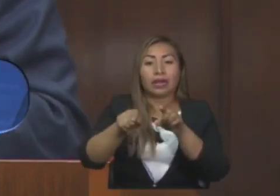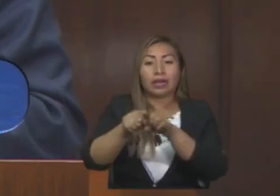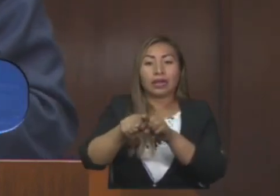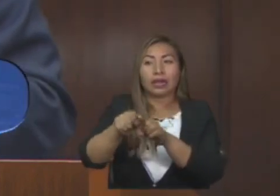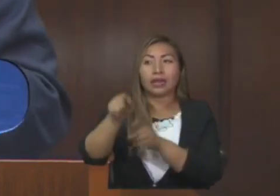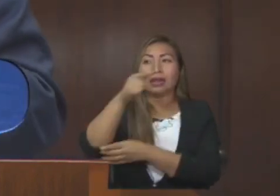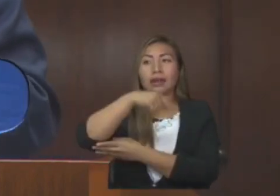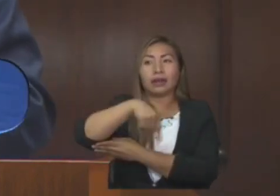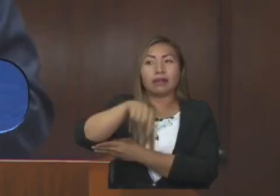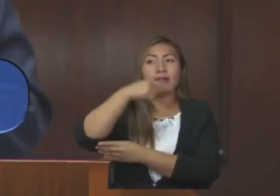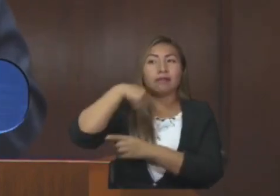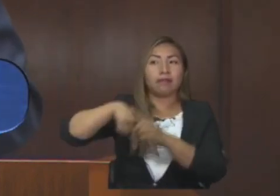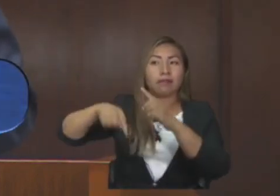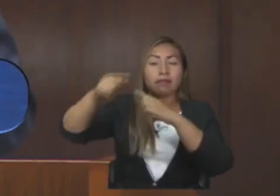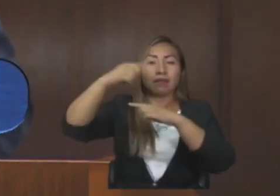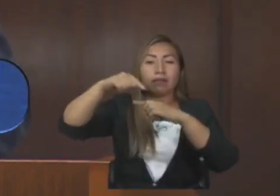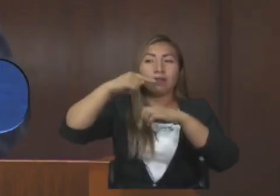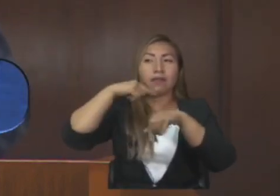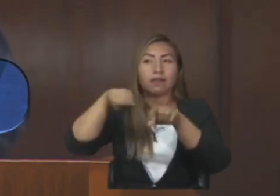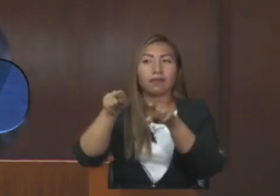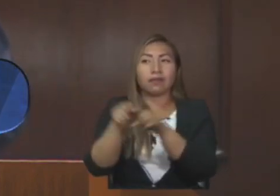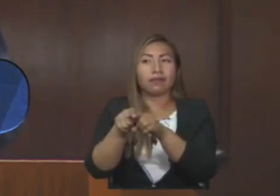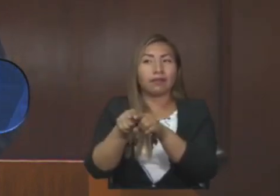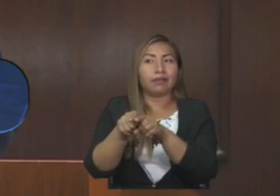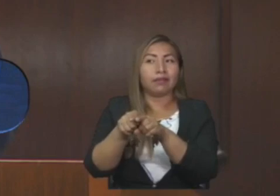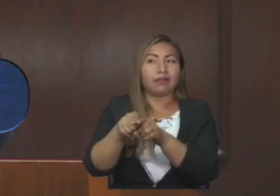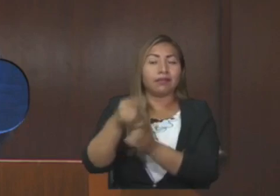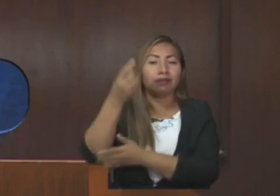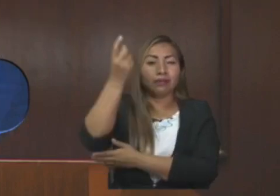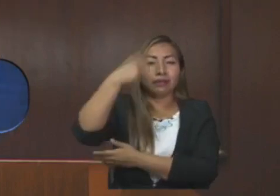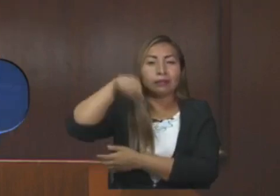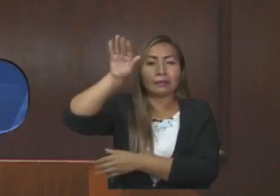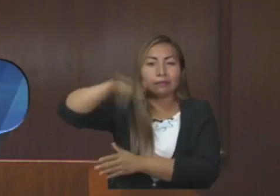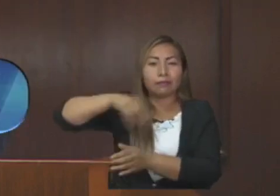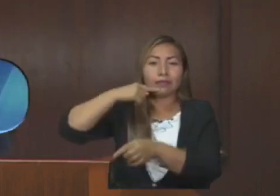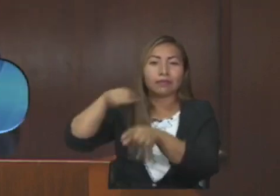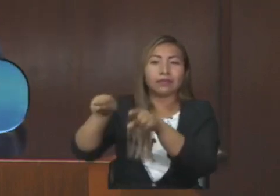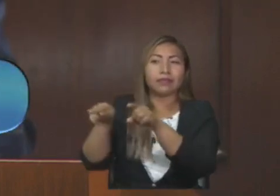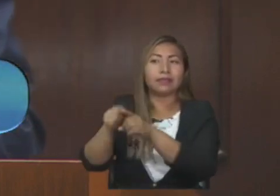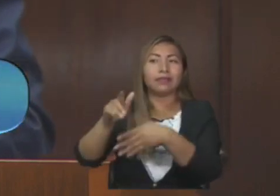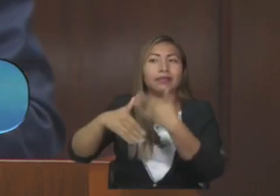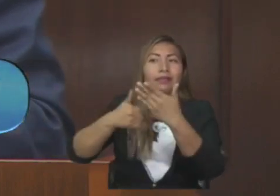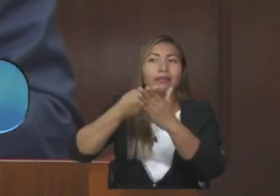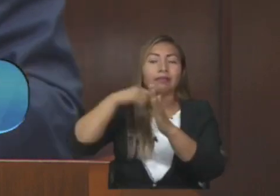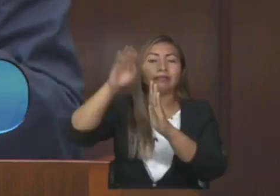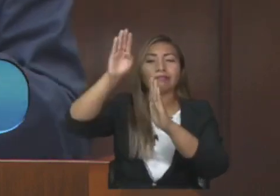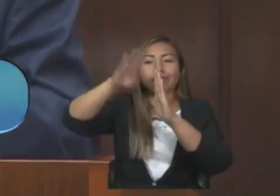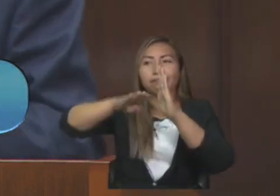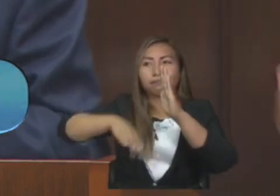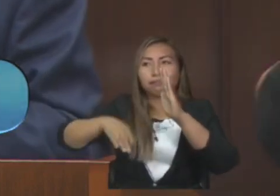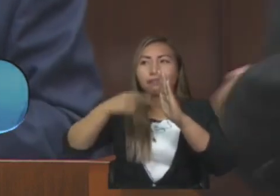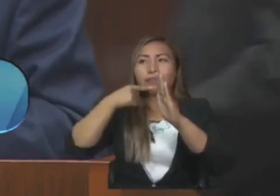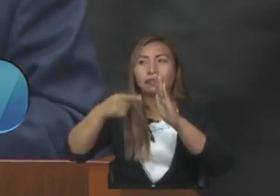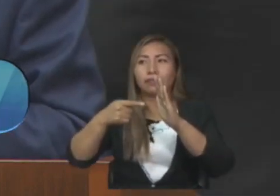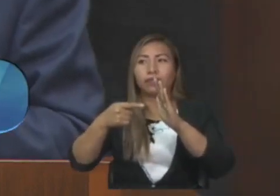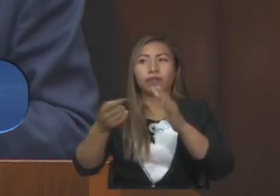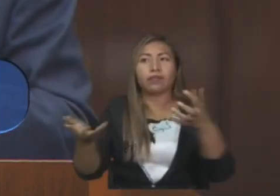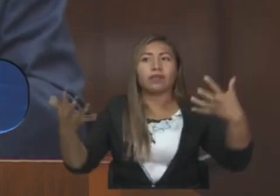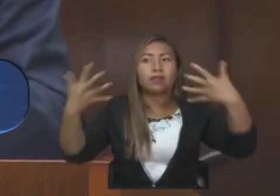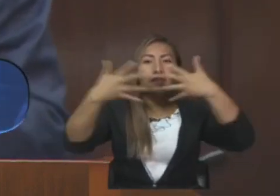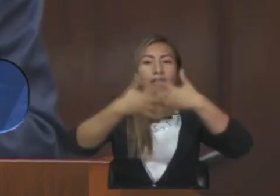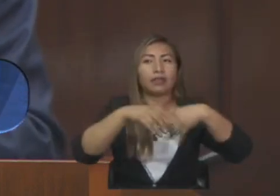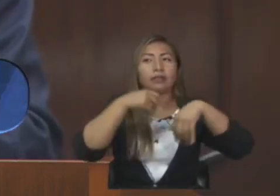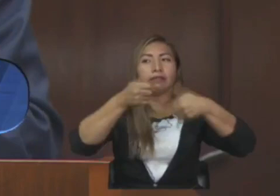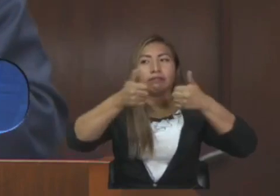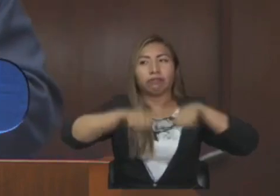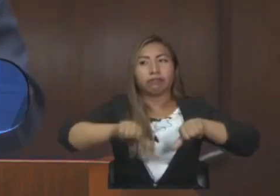esas protecciones le representen a la empresa un modelo financiero y económico que sea sostenible. En la medida